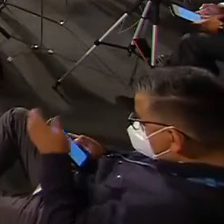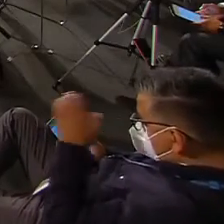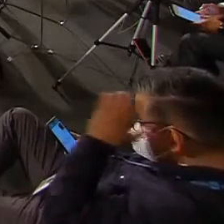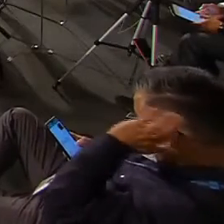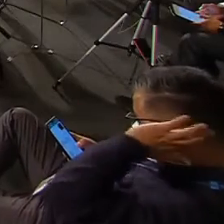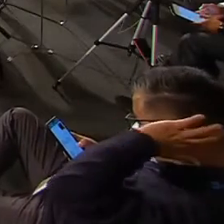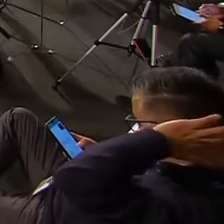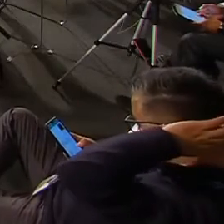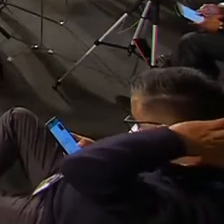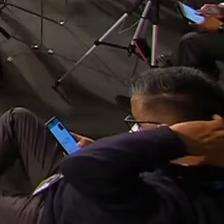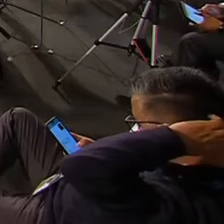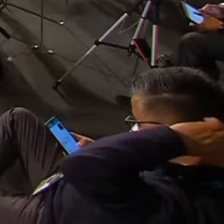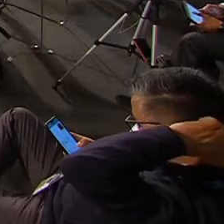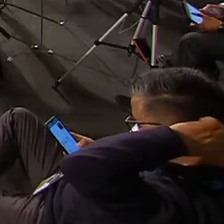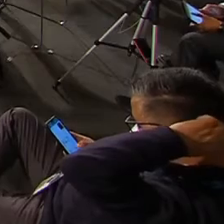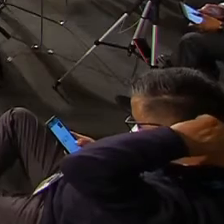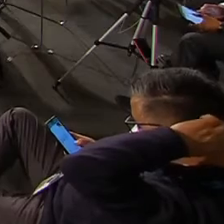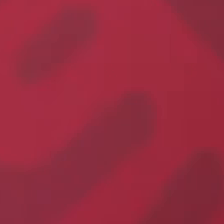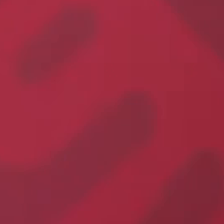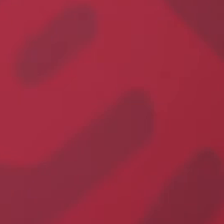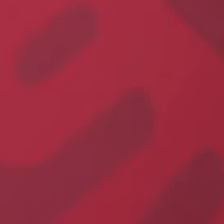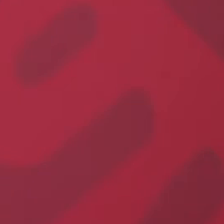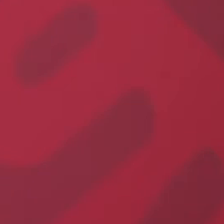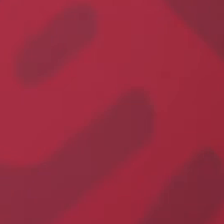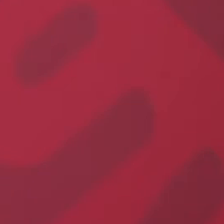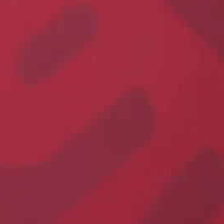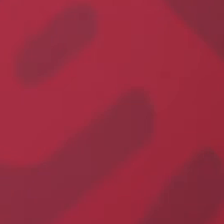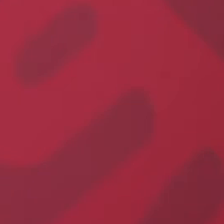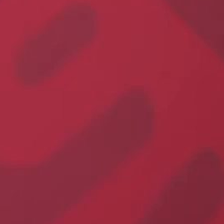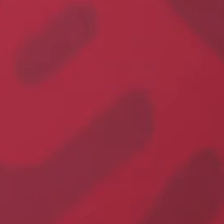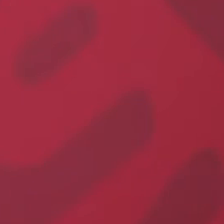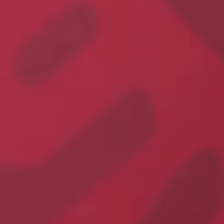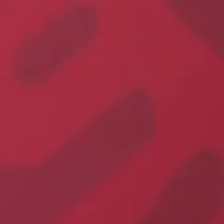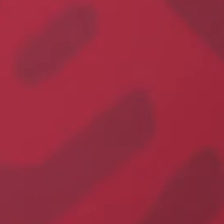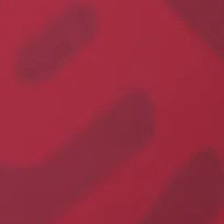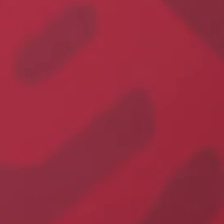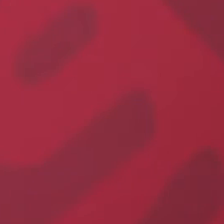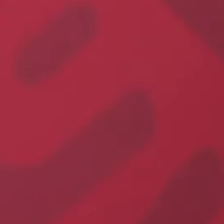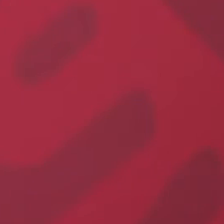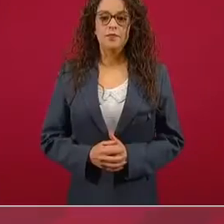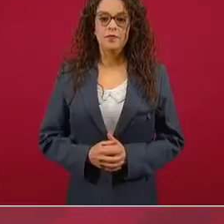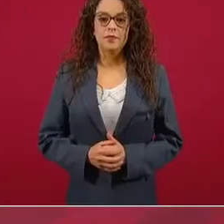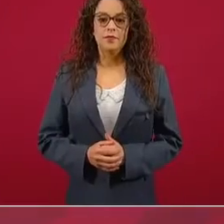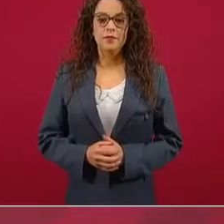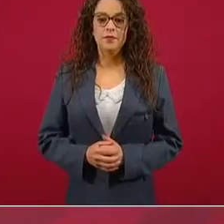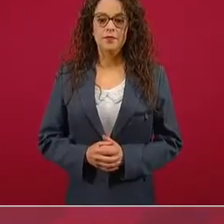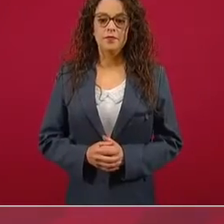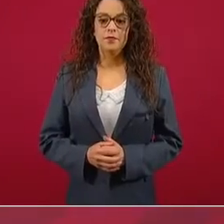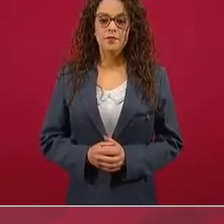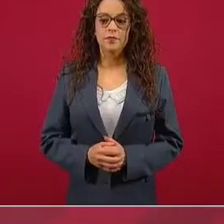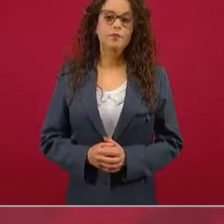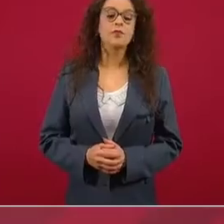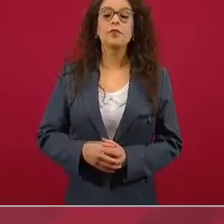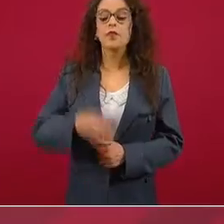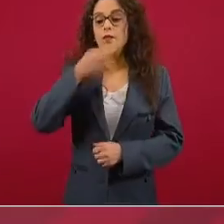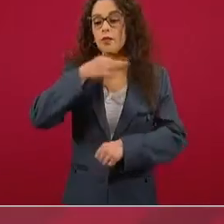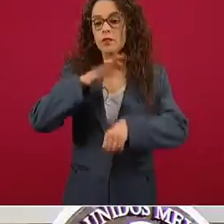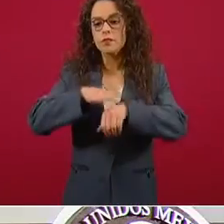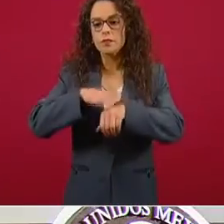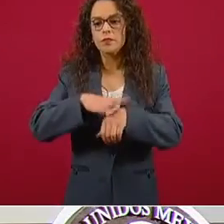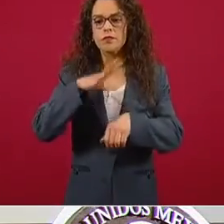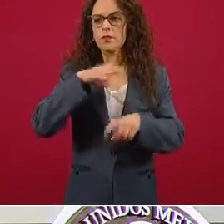esos asuntos directamente con las madres, nos llegan además a través de ellas, nos llegan casos específicos de varias partes del país, de